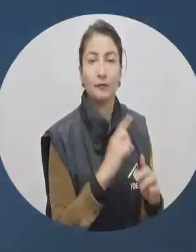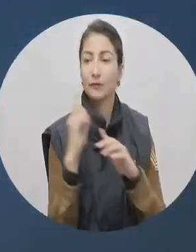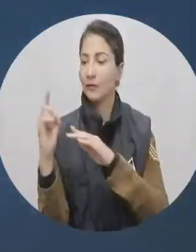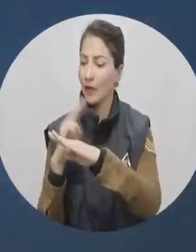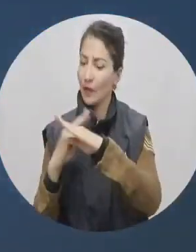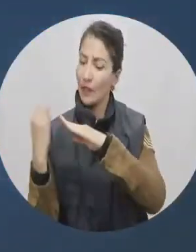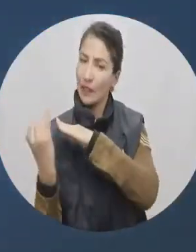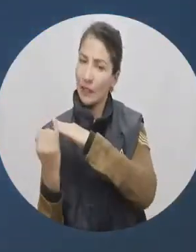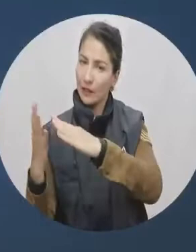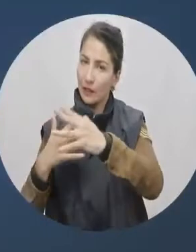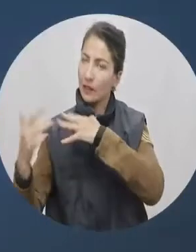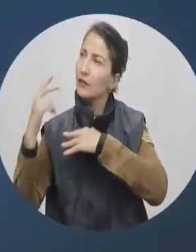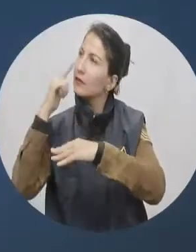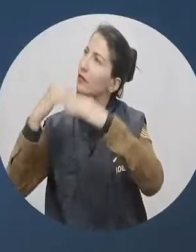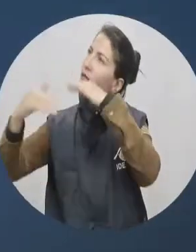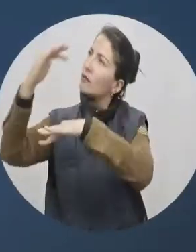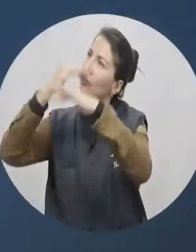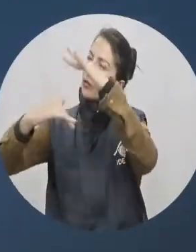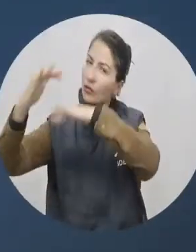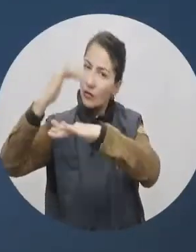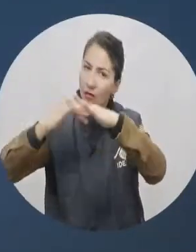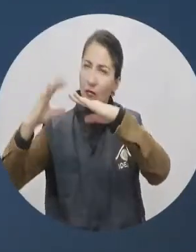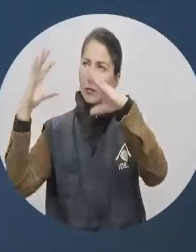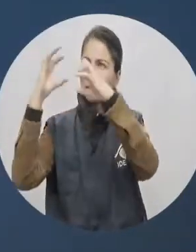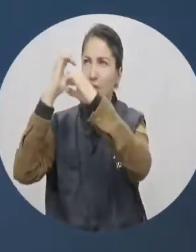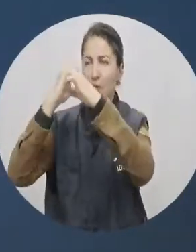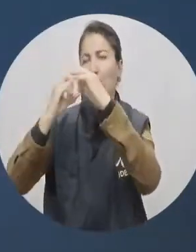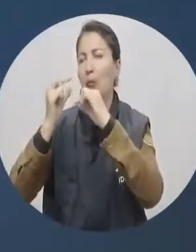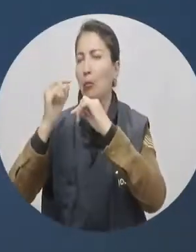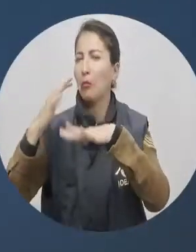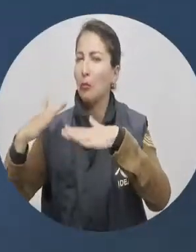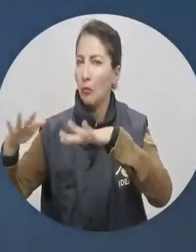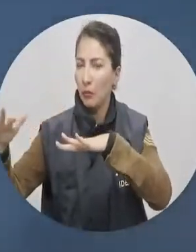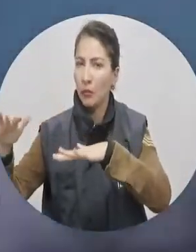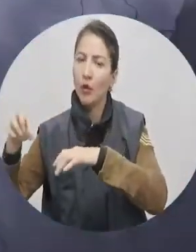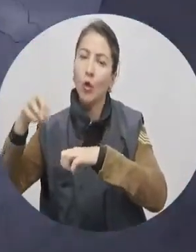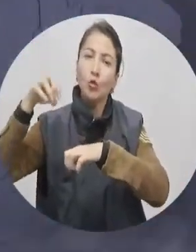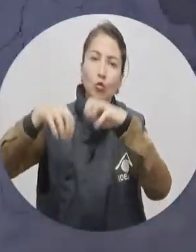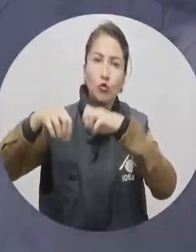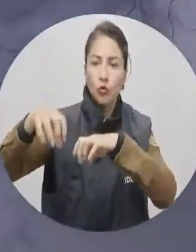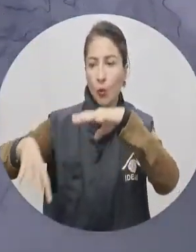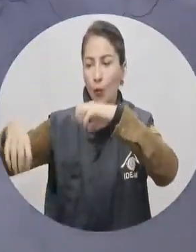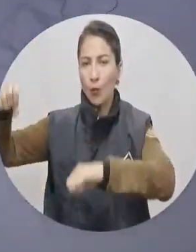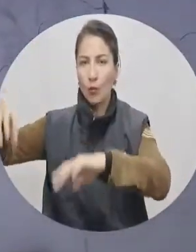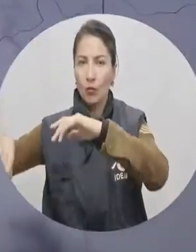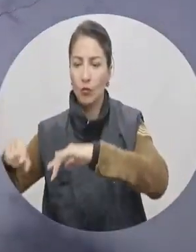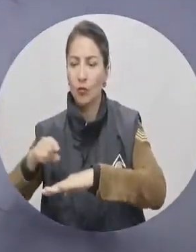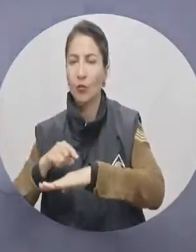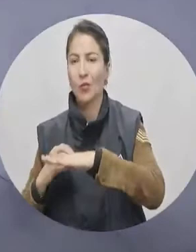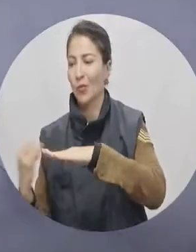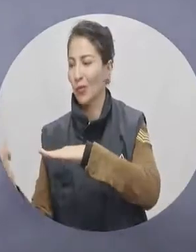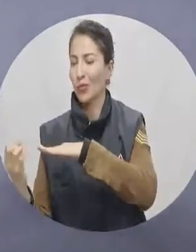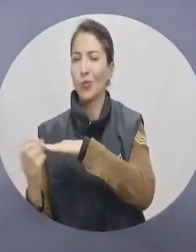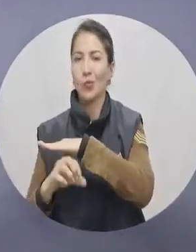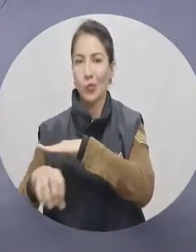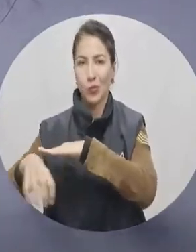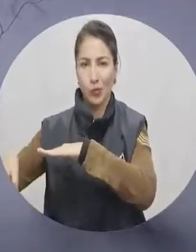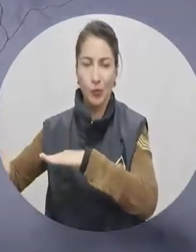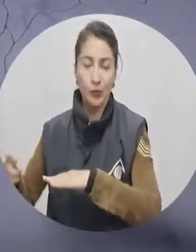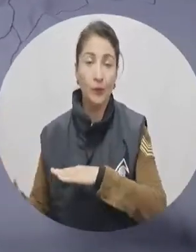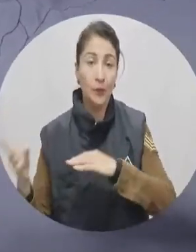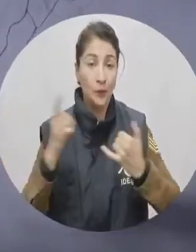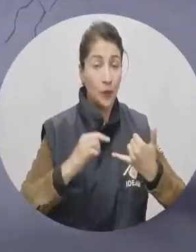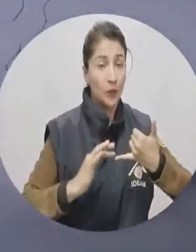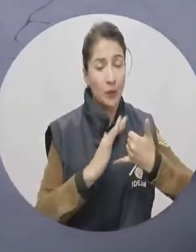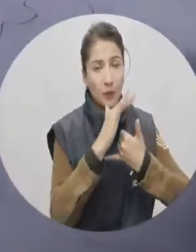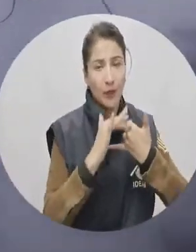prevé que el cielo estará medianamente encapotado y habrá lluvias intermitentes en el área insular y la marítima. Para la zona del Pacífico se